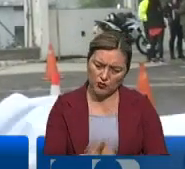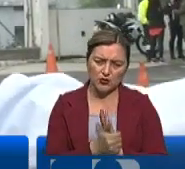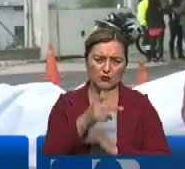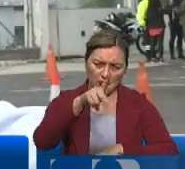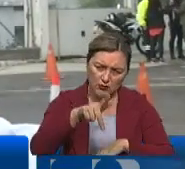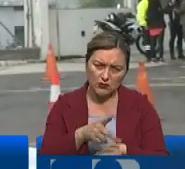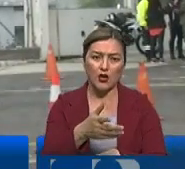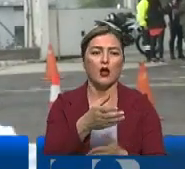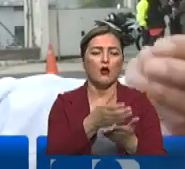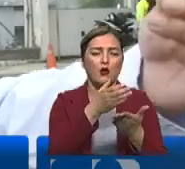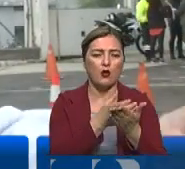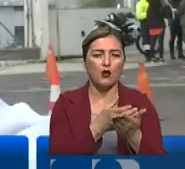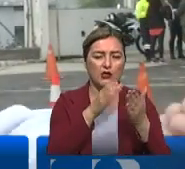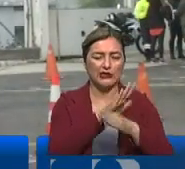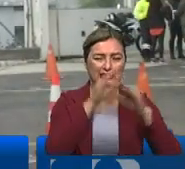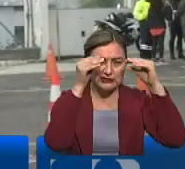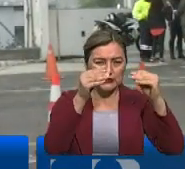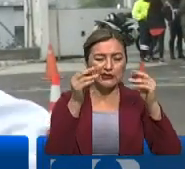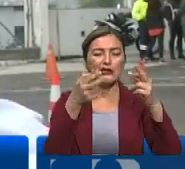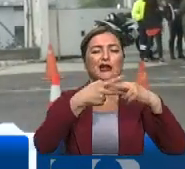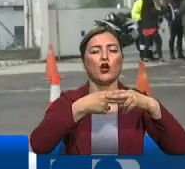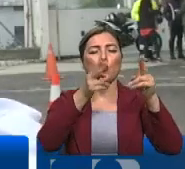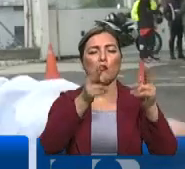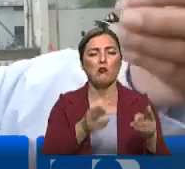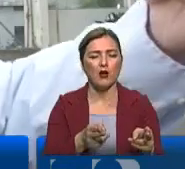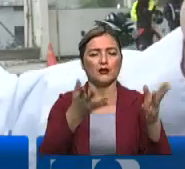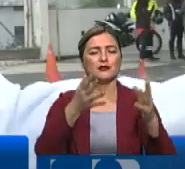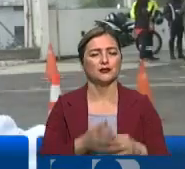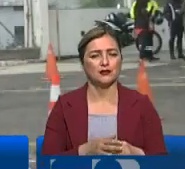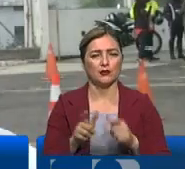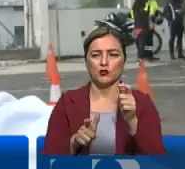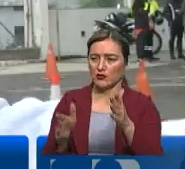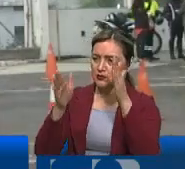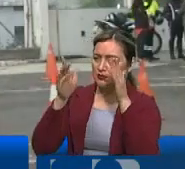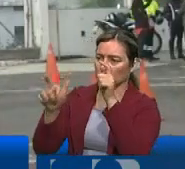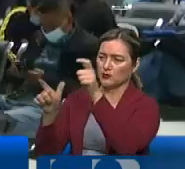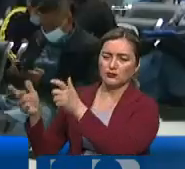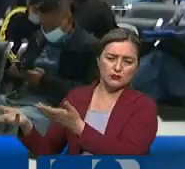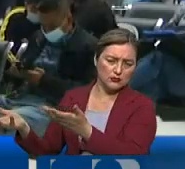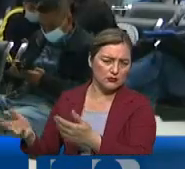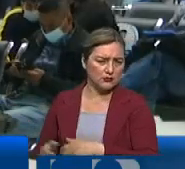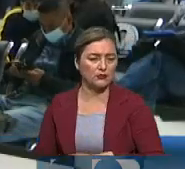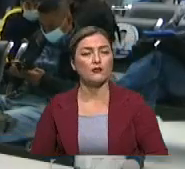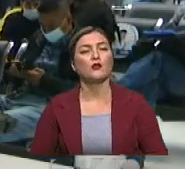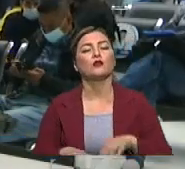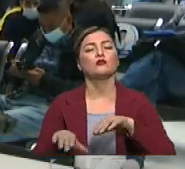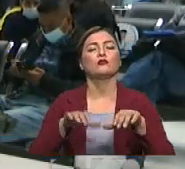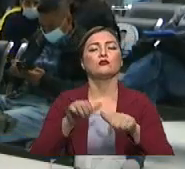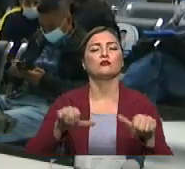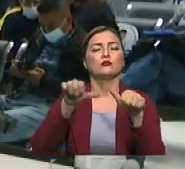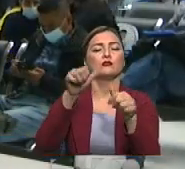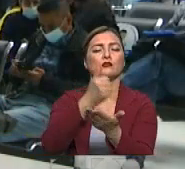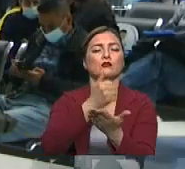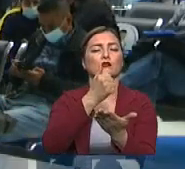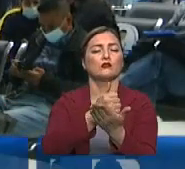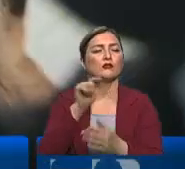y les den un curso de relaciones humanas, de relaciones hacia el consumidor, hacia el público. Según el coordinador del área de